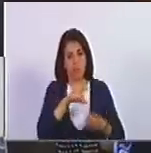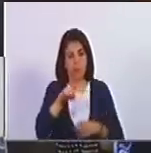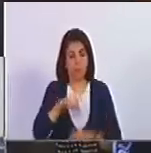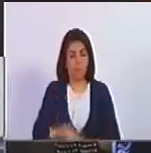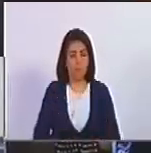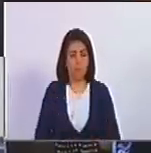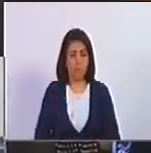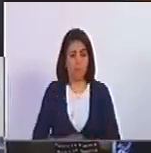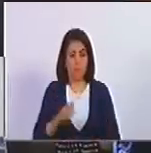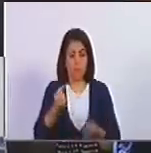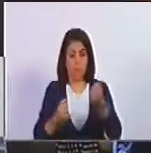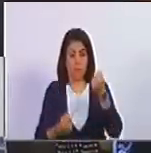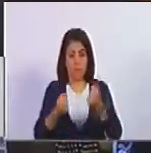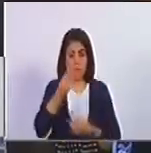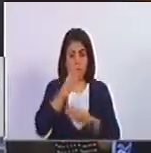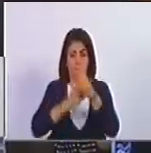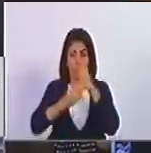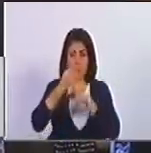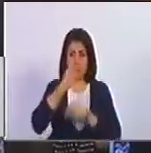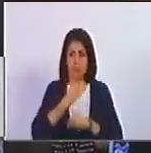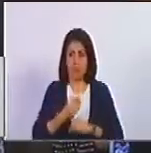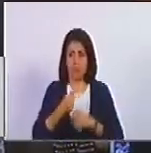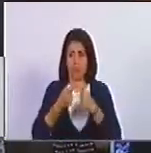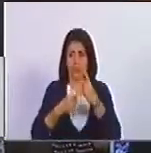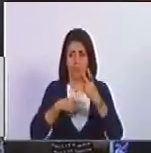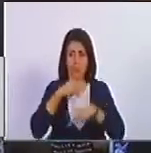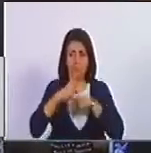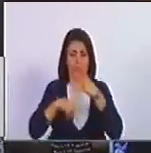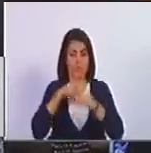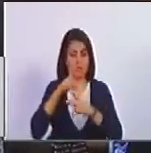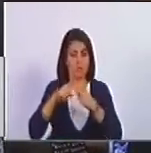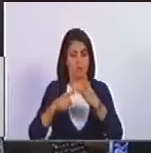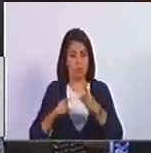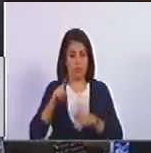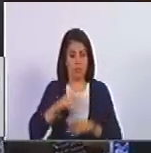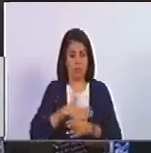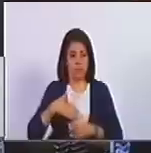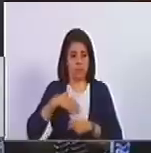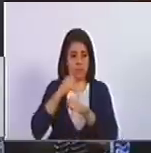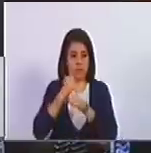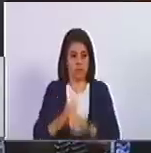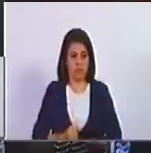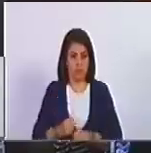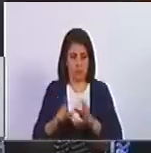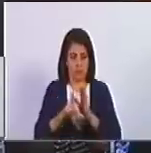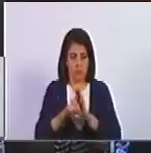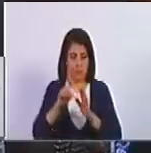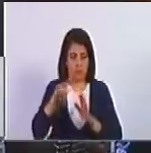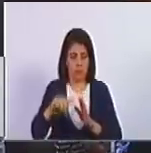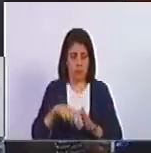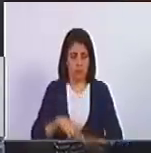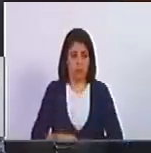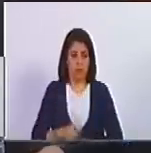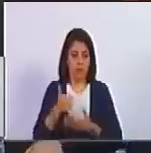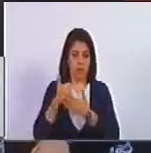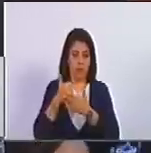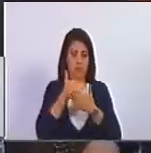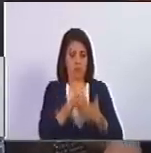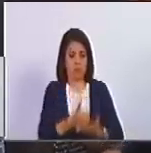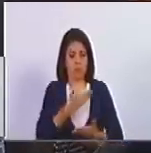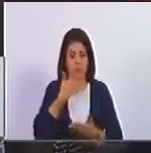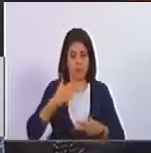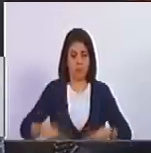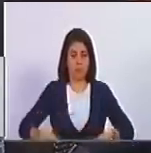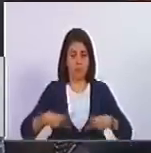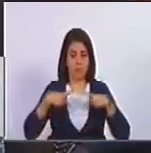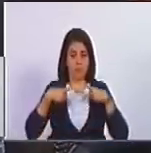al tránsito de alimentos y productos. En consecuencia, creemos que es un instrumento jurídico normativo que contribuye a una mejor calidad de